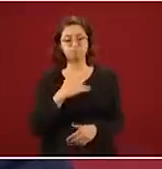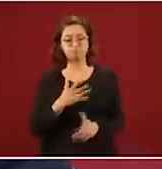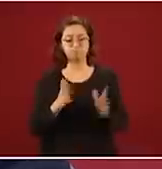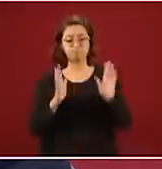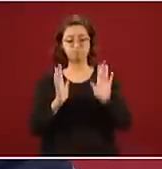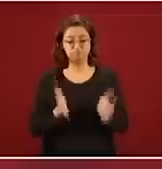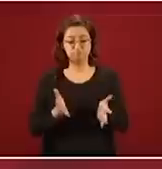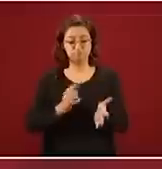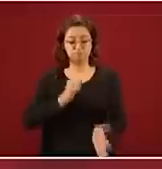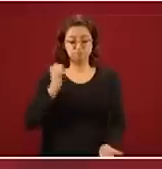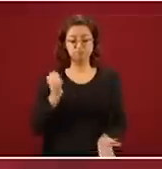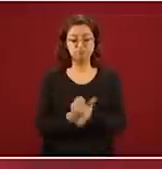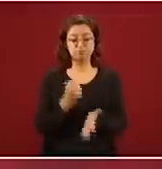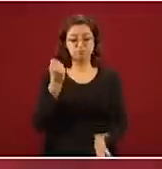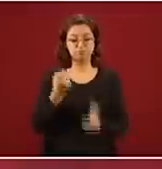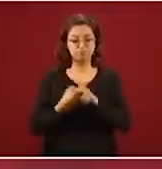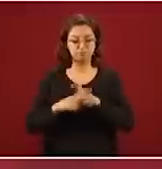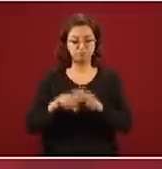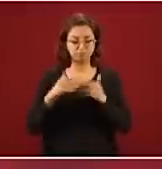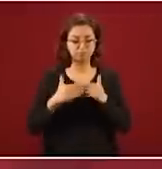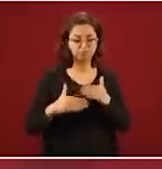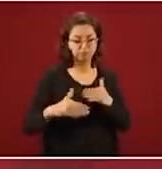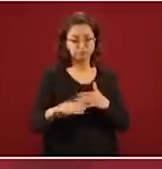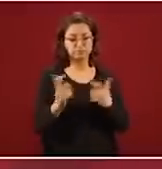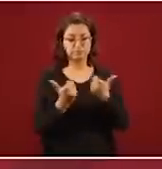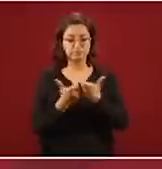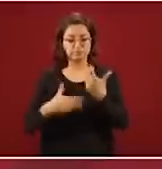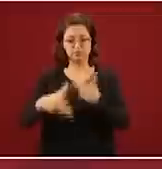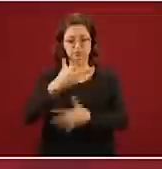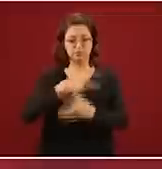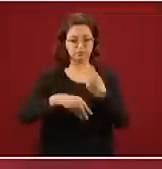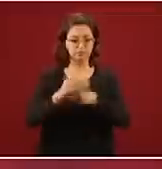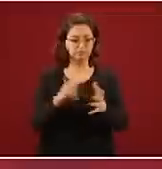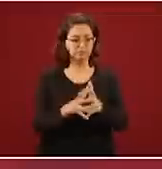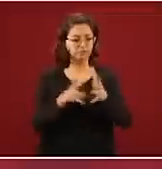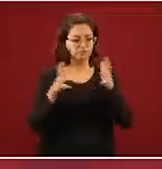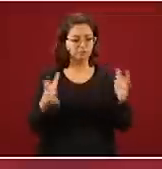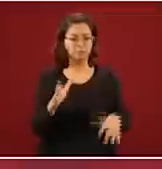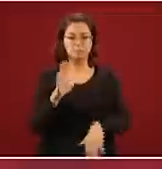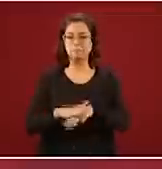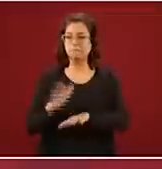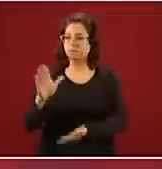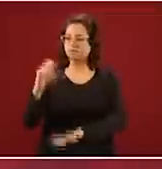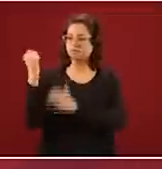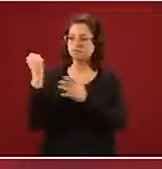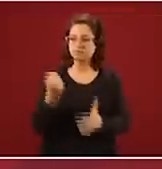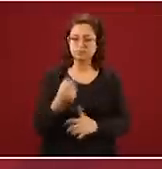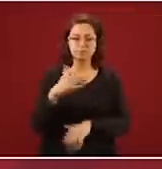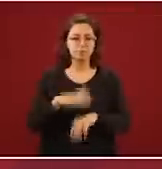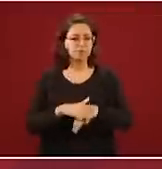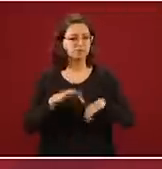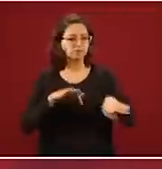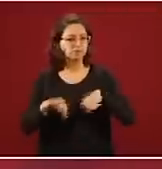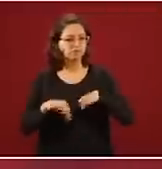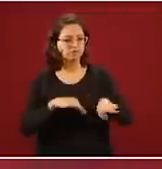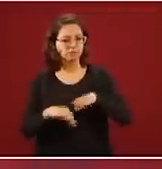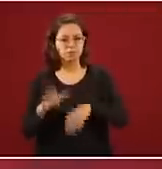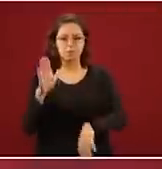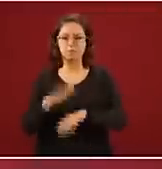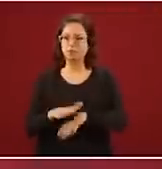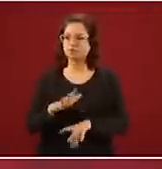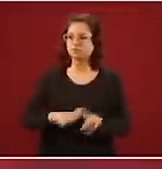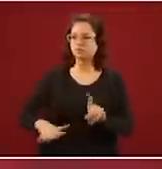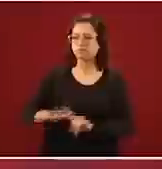en el crecimiento económico, en la llegada de inversiones, en la creación de empleos, en el